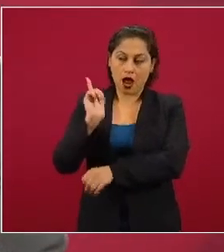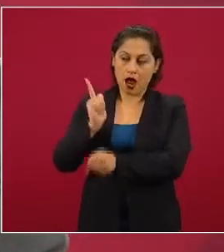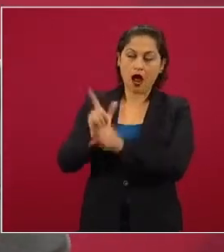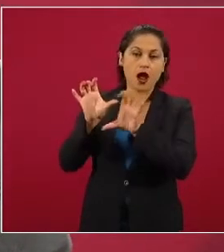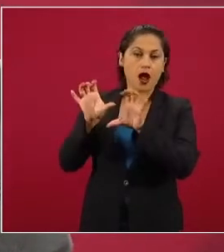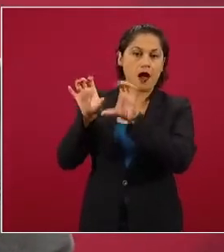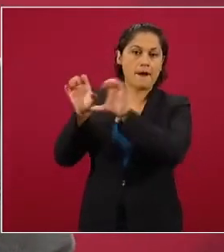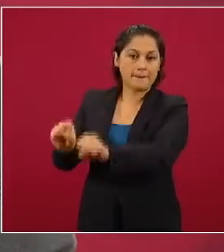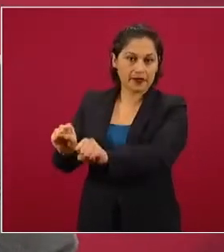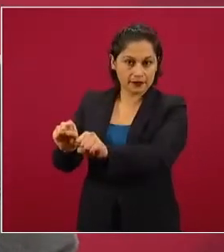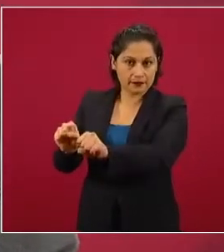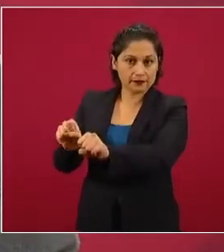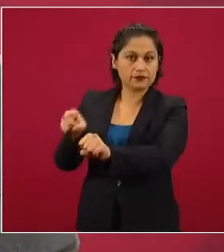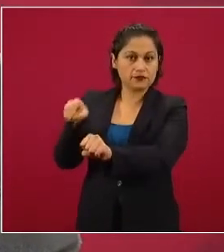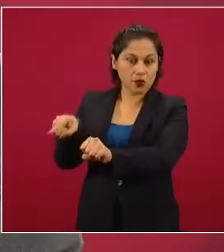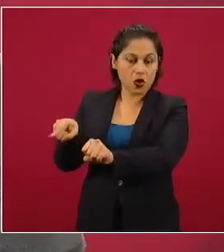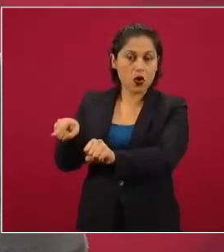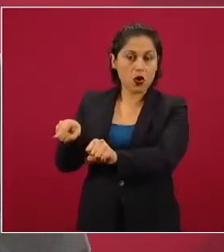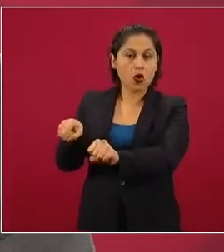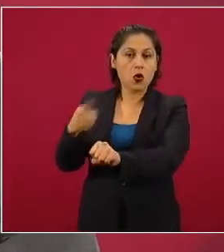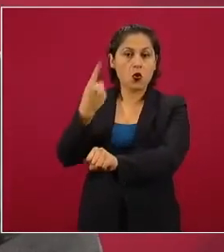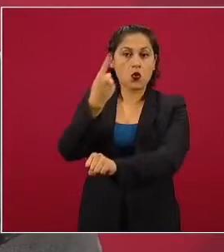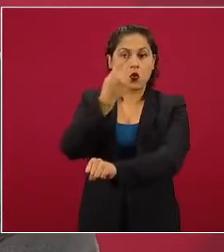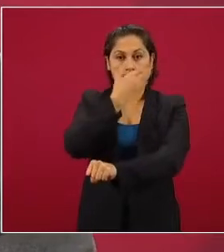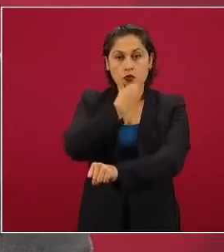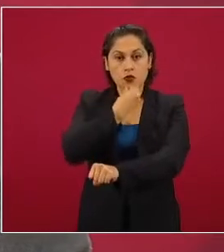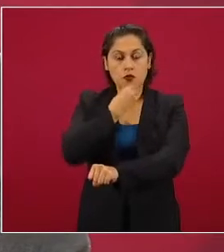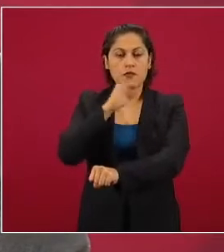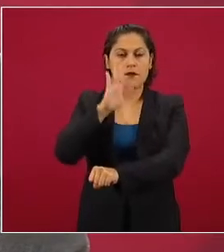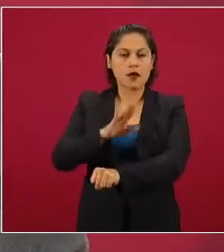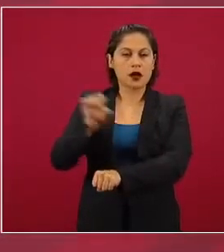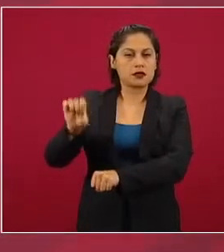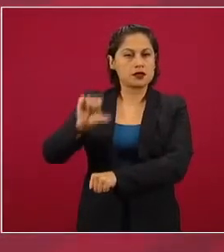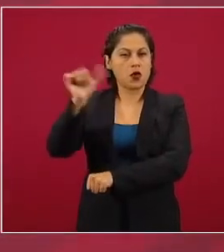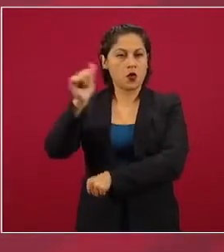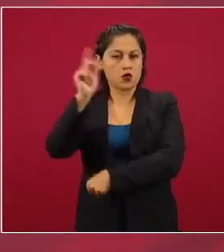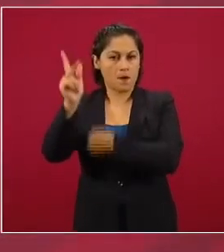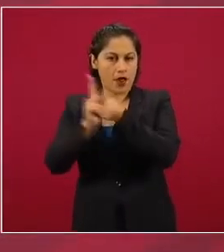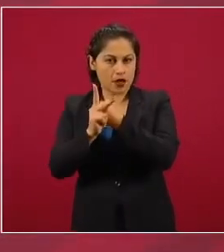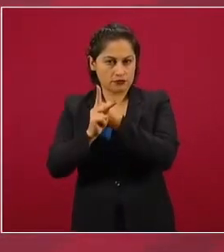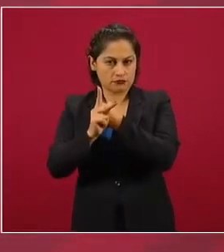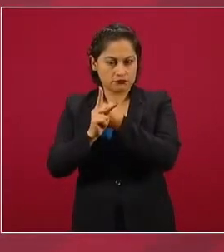a uno de los tripulantes, parece un extranjero.